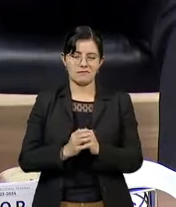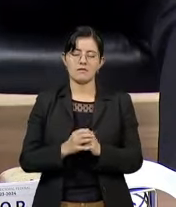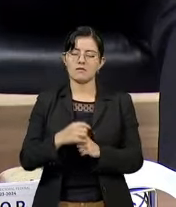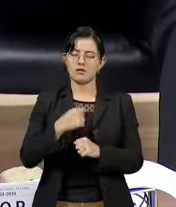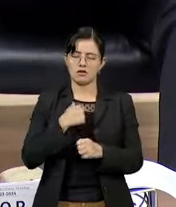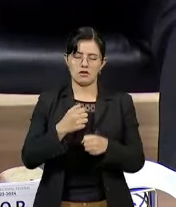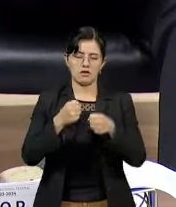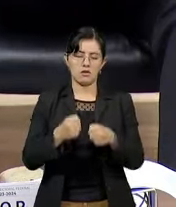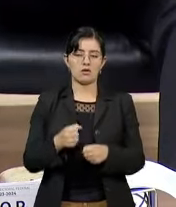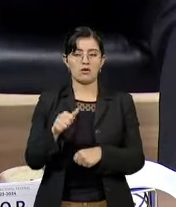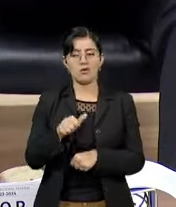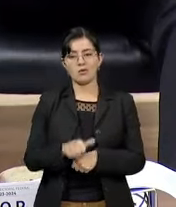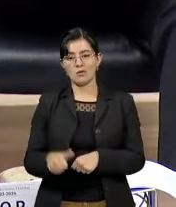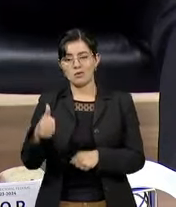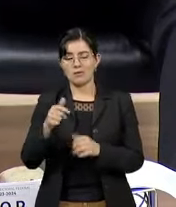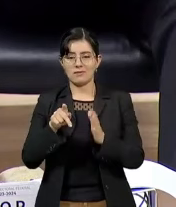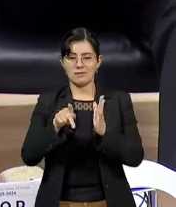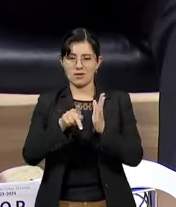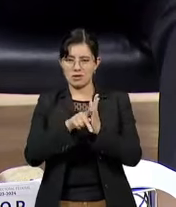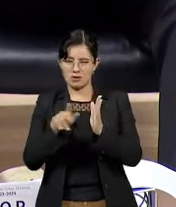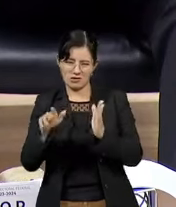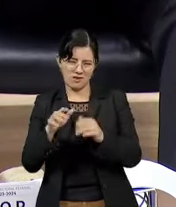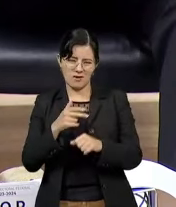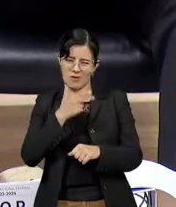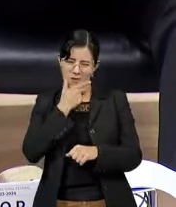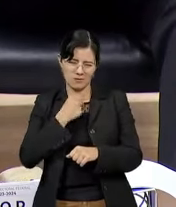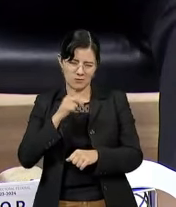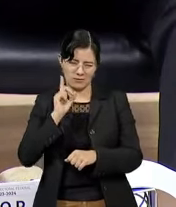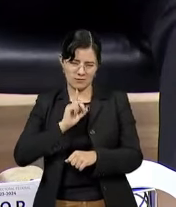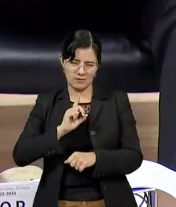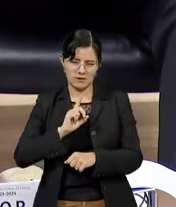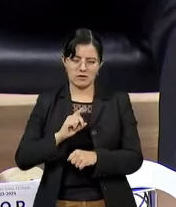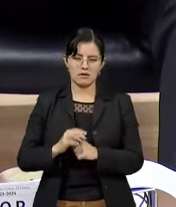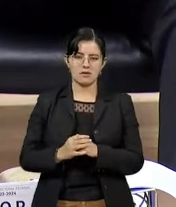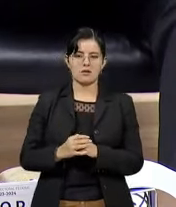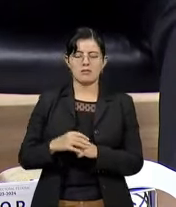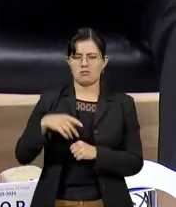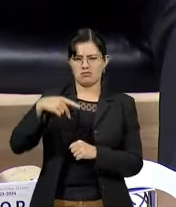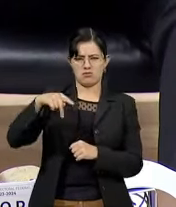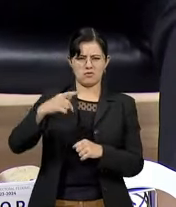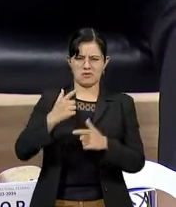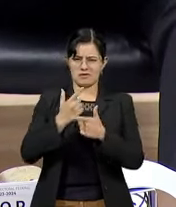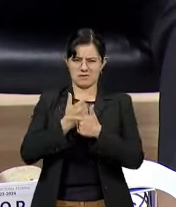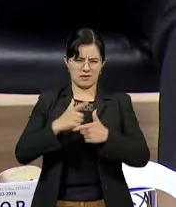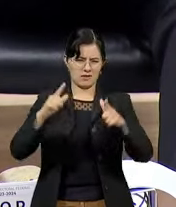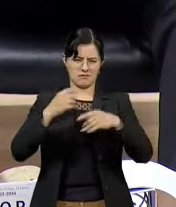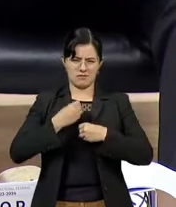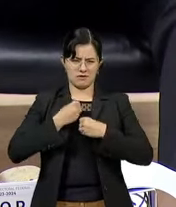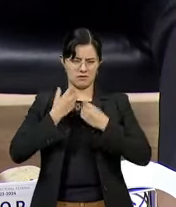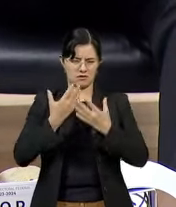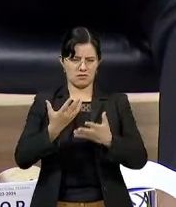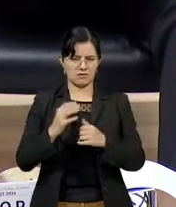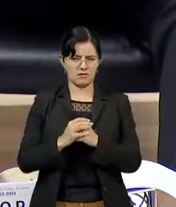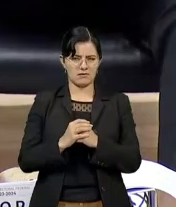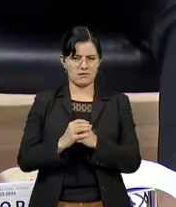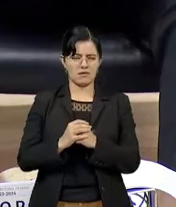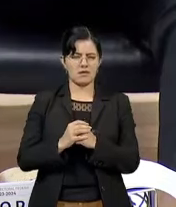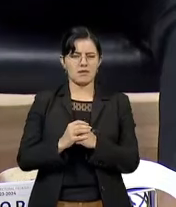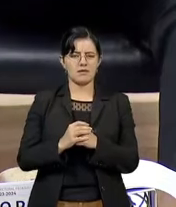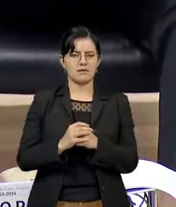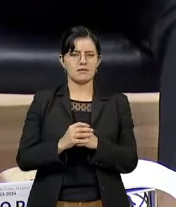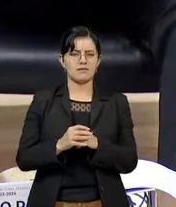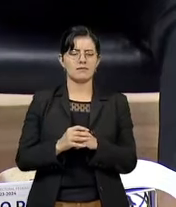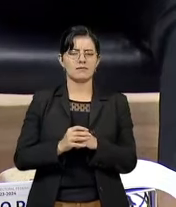periodista cualquier otra periodista sin menoscabo de su libertad de expresión actuaría con